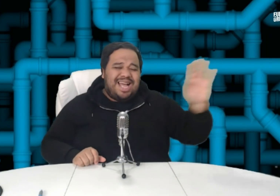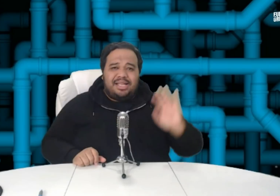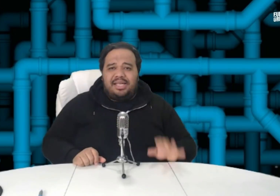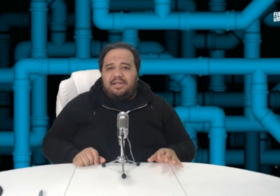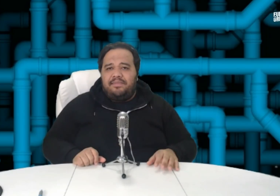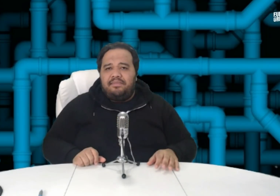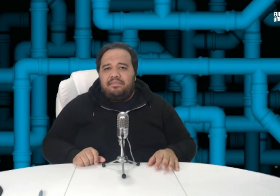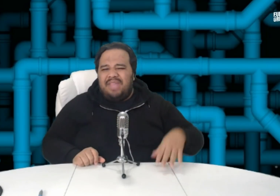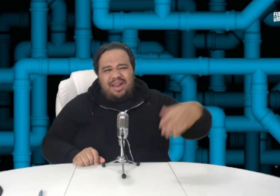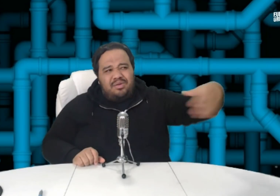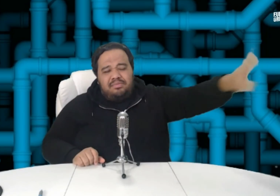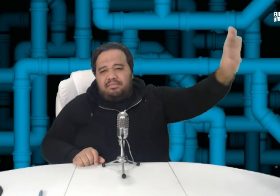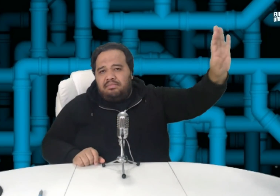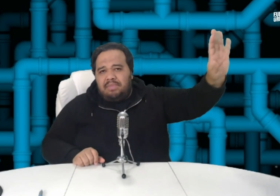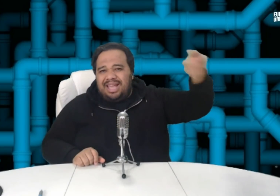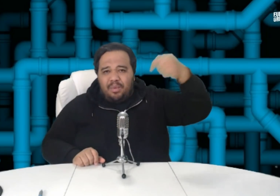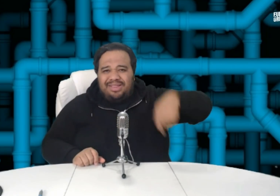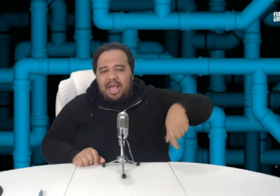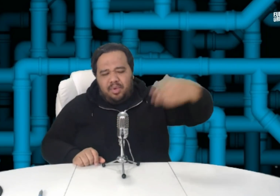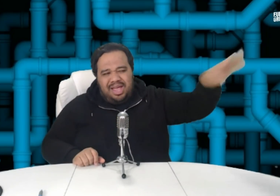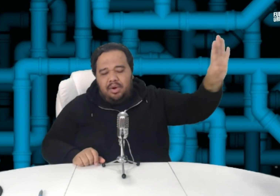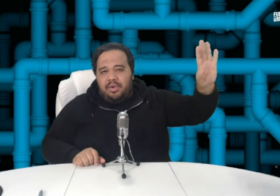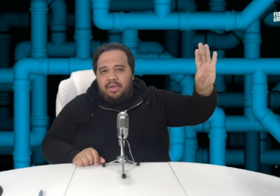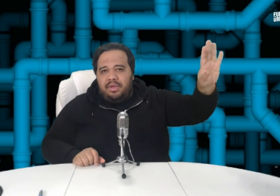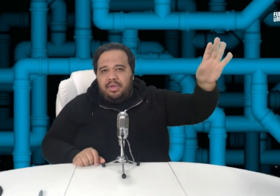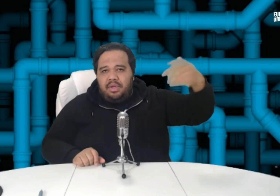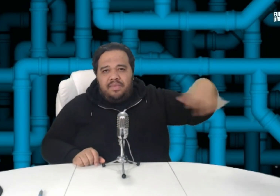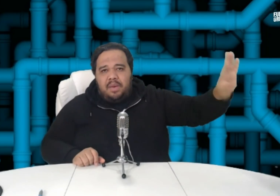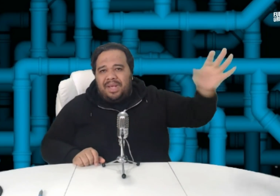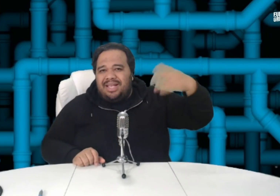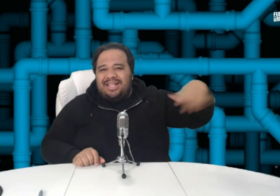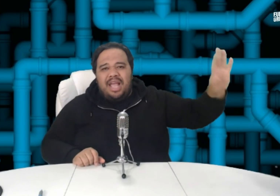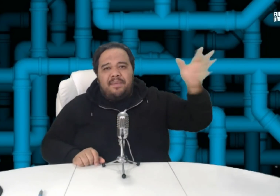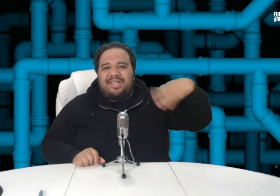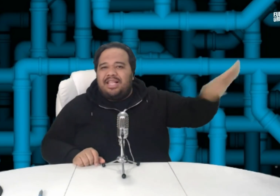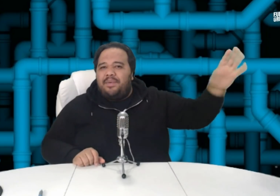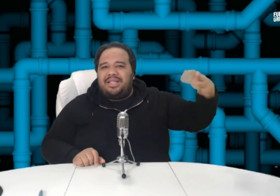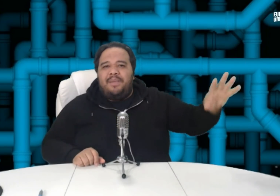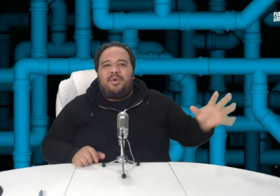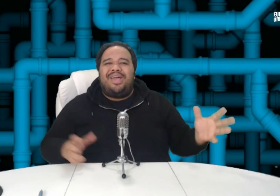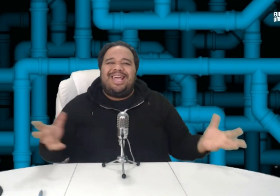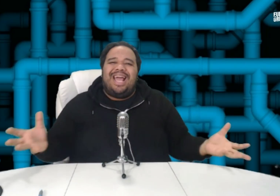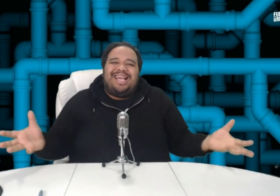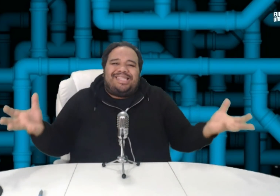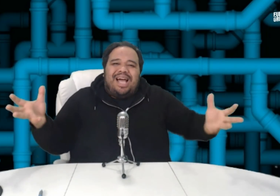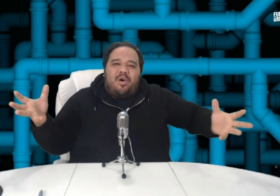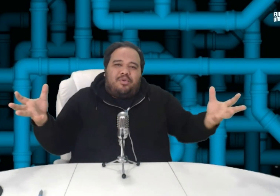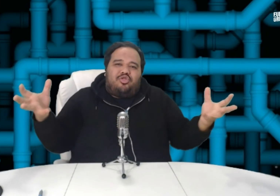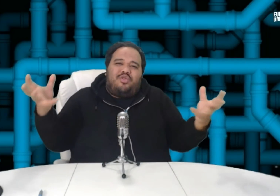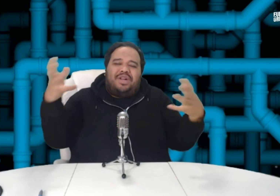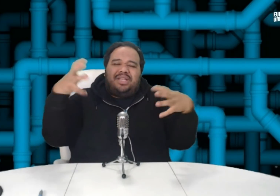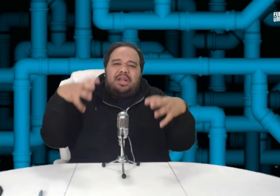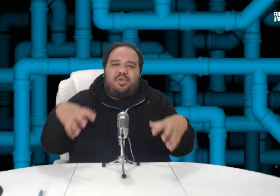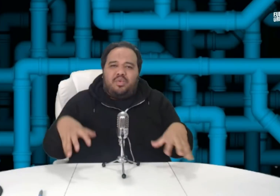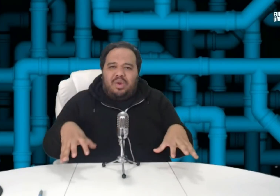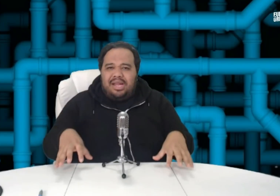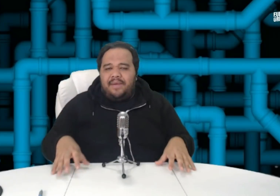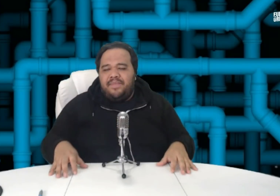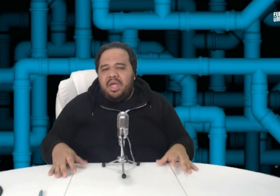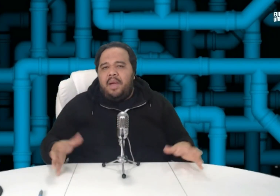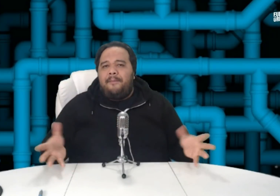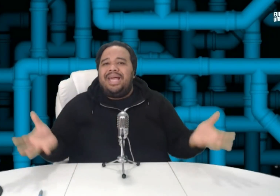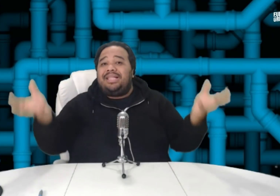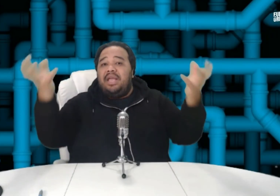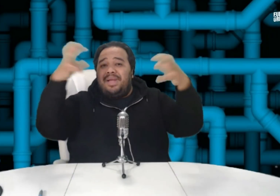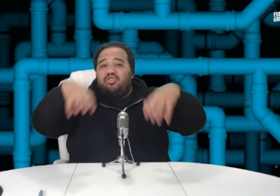A que se canse, déjalo. Aquí aguantamos, déjalo. Pasa el tiempo, pasa el tiempo, y esa oposición falsaria y